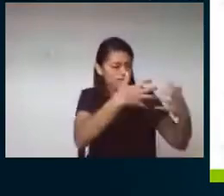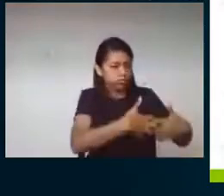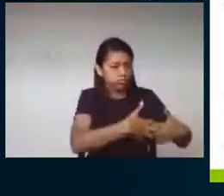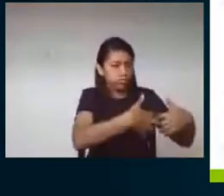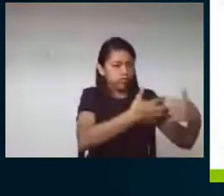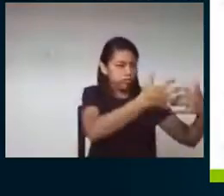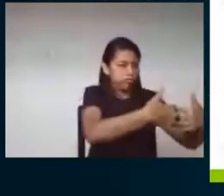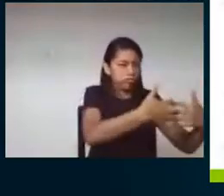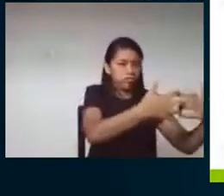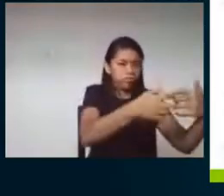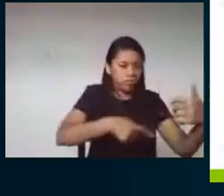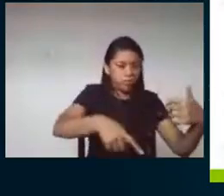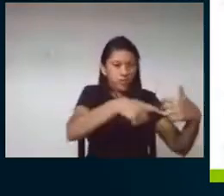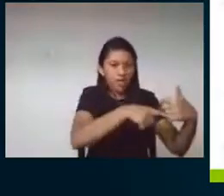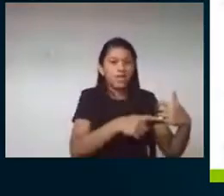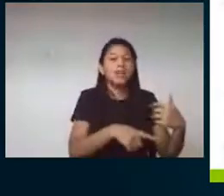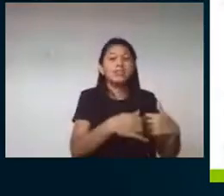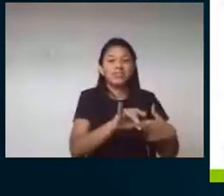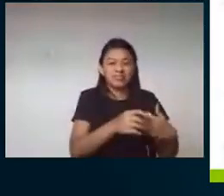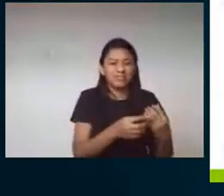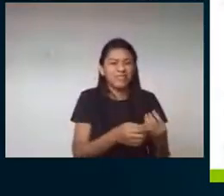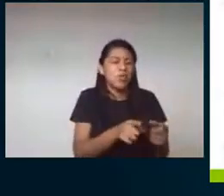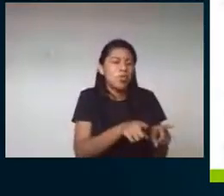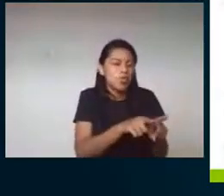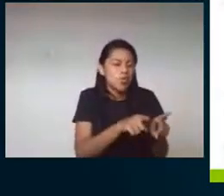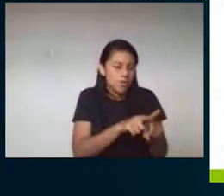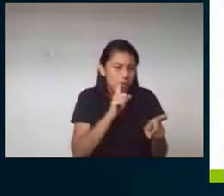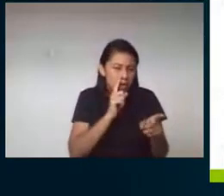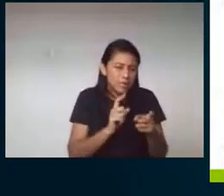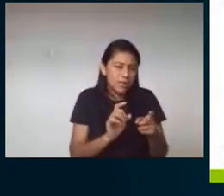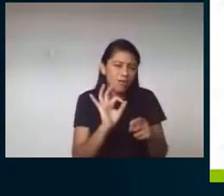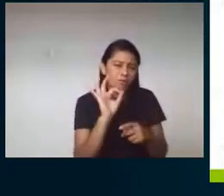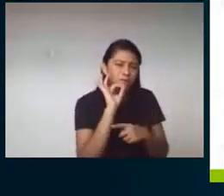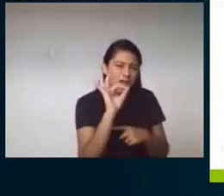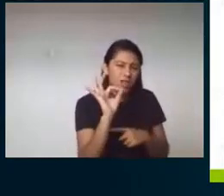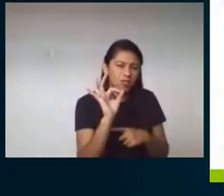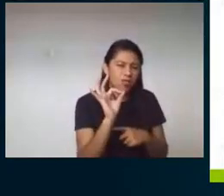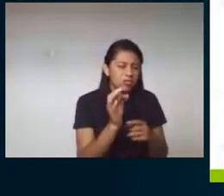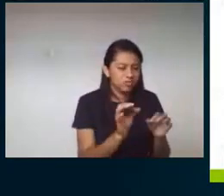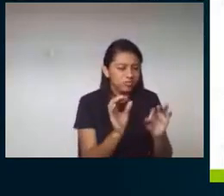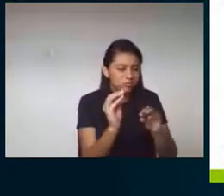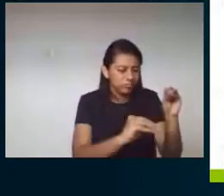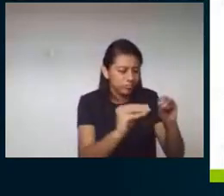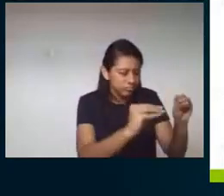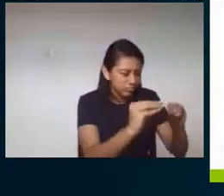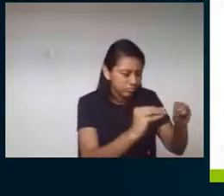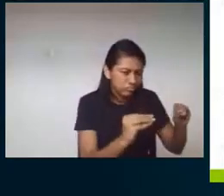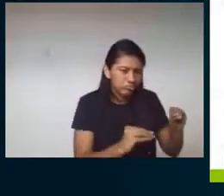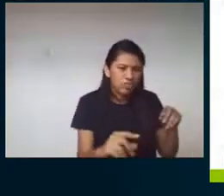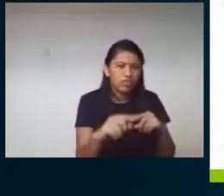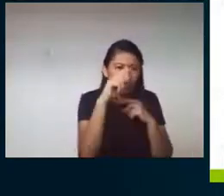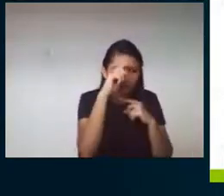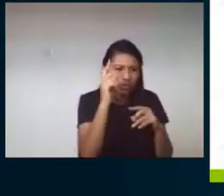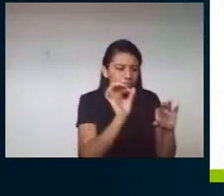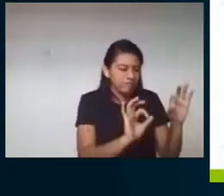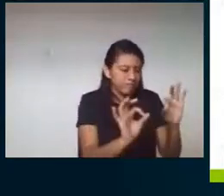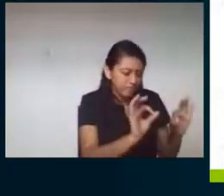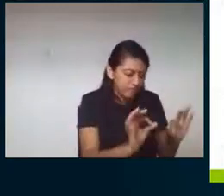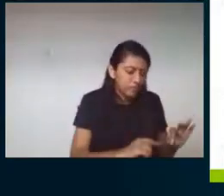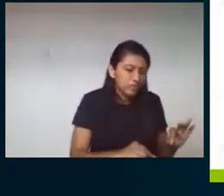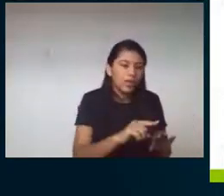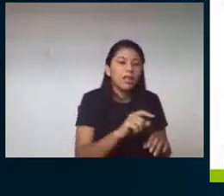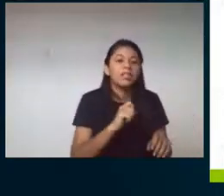tratamientos físicos con tecnologías convencionales como decantación por sedimentación,